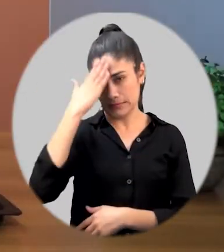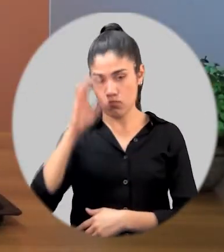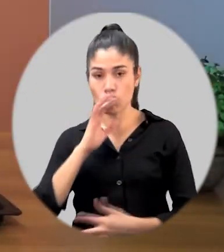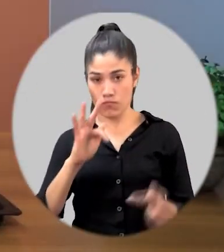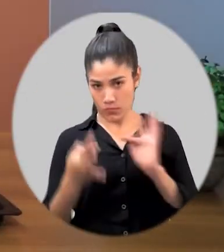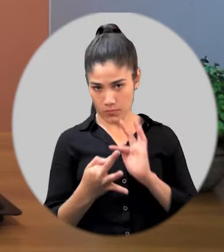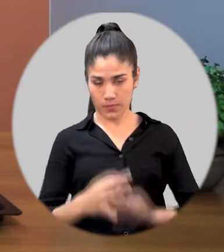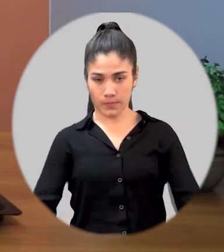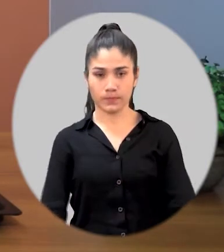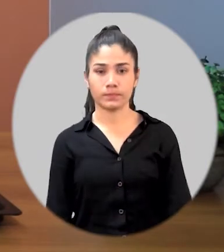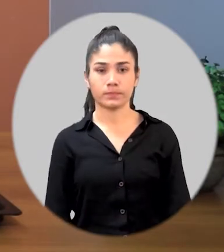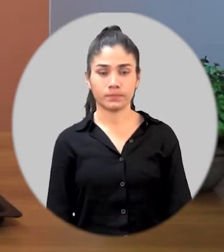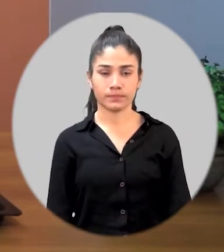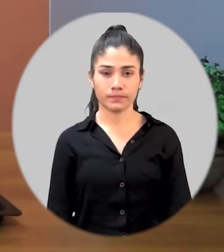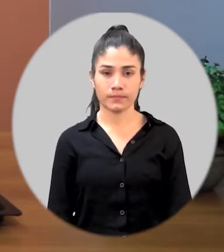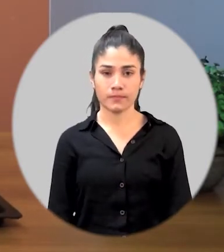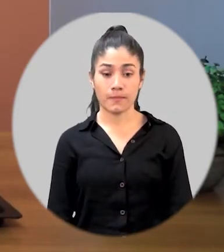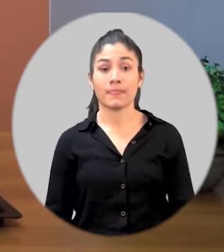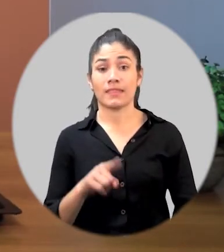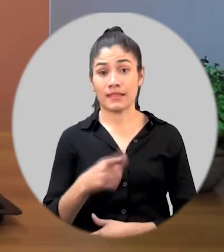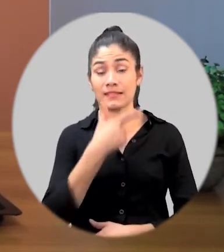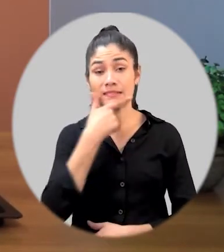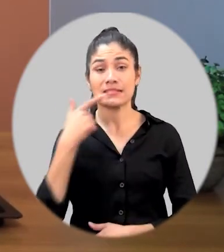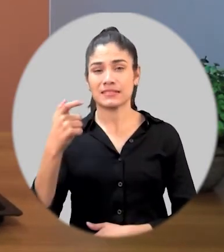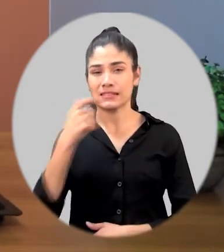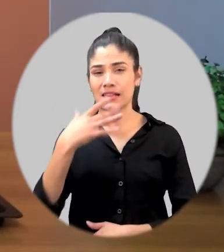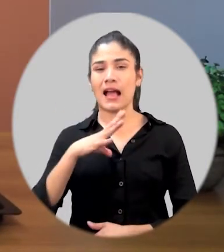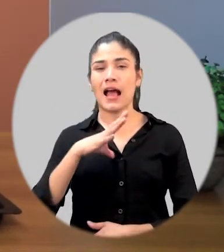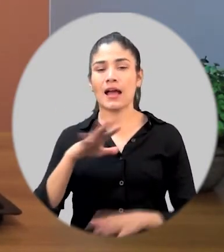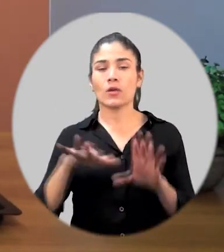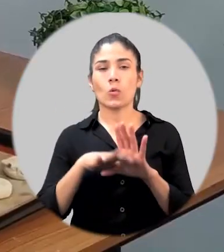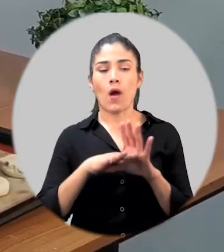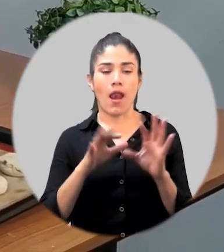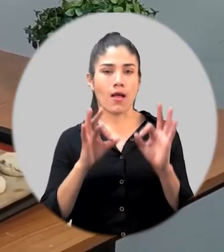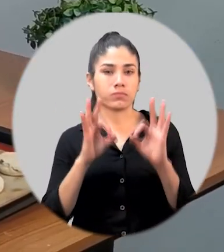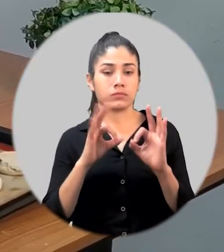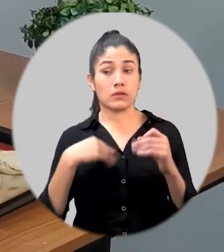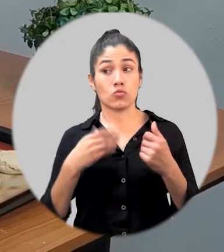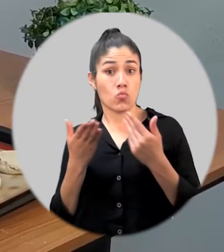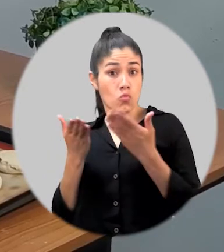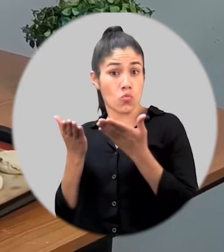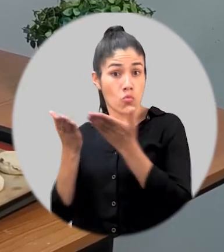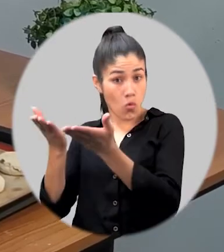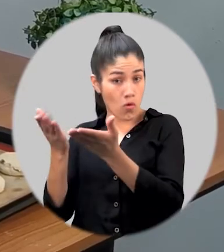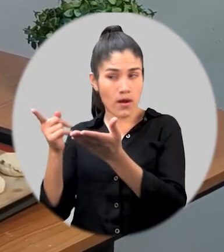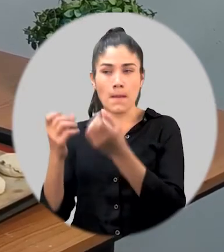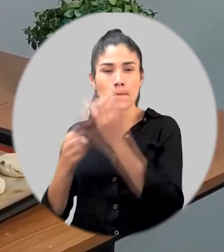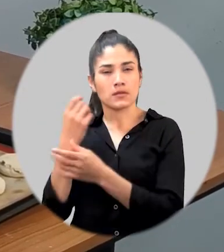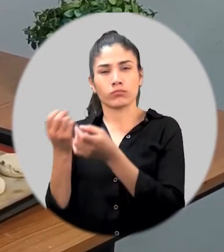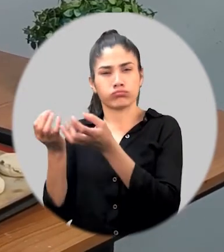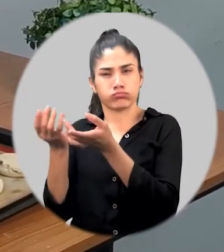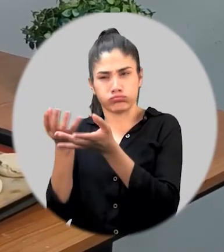realizar las recetas. Y las cookies tienen su punto. Cuando meten al horno y empiezan a